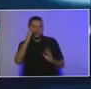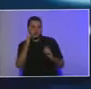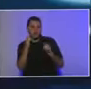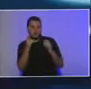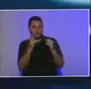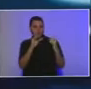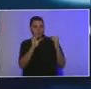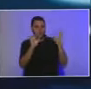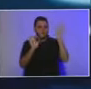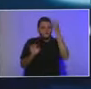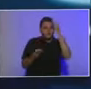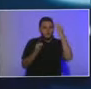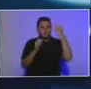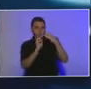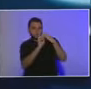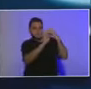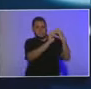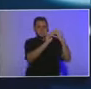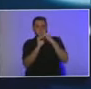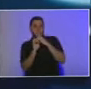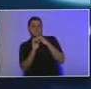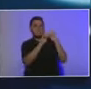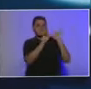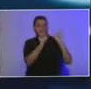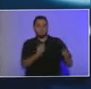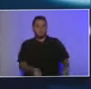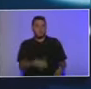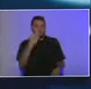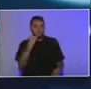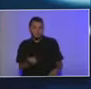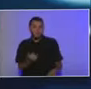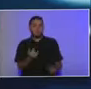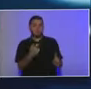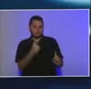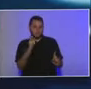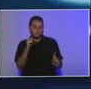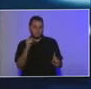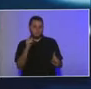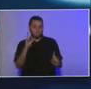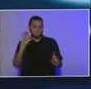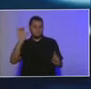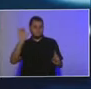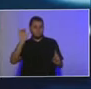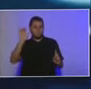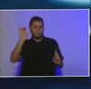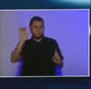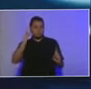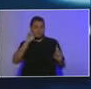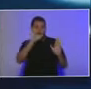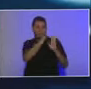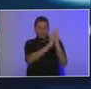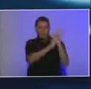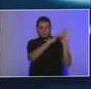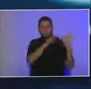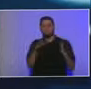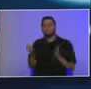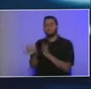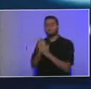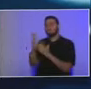Stephen Muldrow, el fiscal federal, podría pedir el expediente y radicarle caso a nivel federal al alcalde y a todos los que estaban